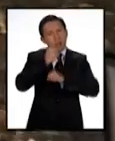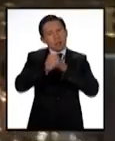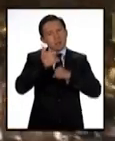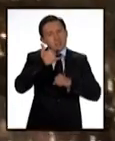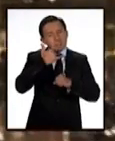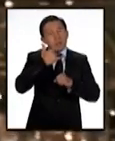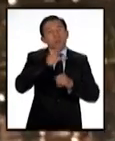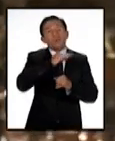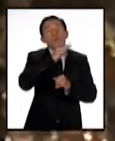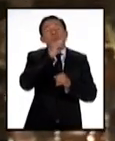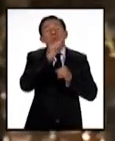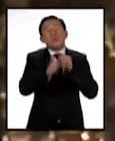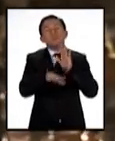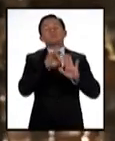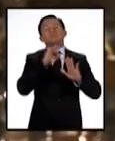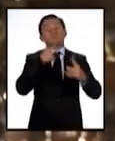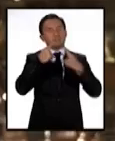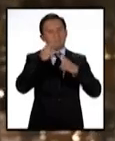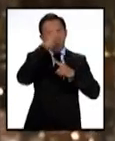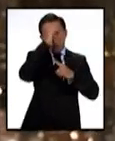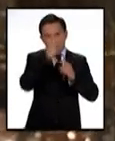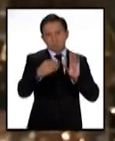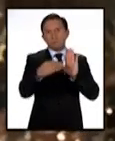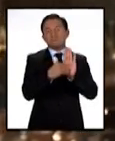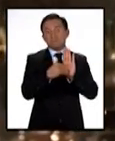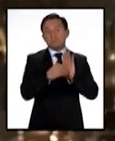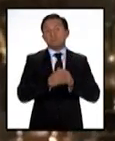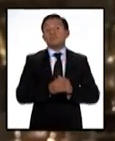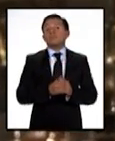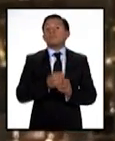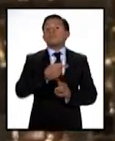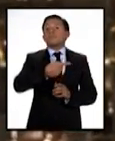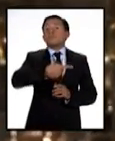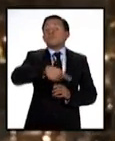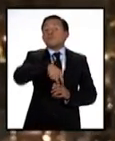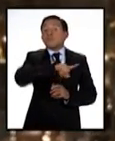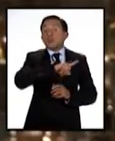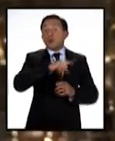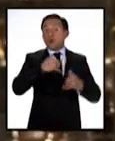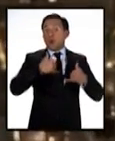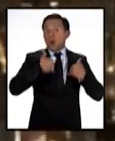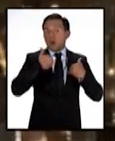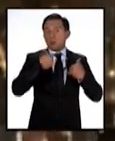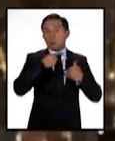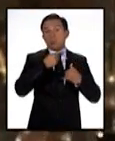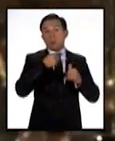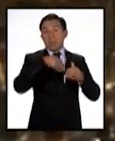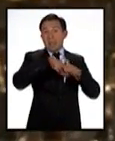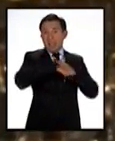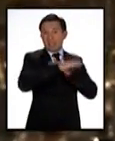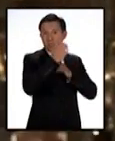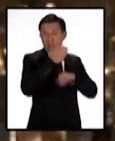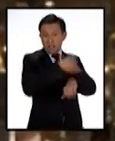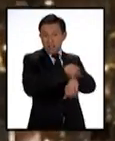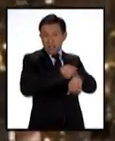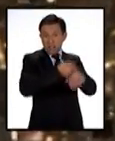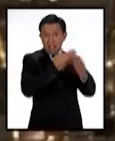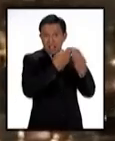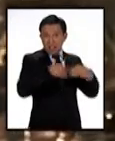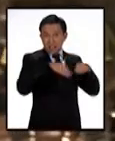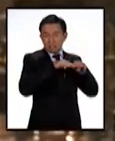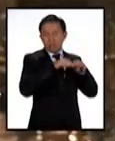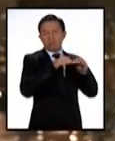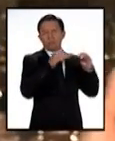consenso. Estos chicos van y reproducen la violencia a las escuelas porque muchos de ellos viven la violencia intrafamiliar en todas